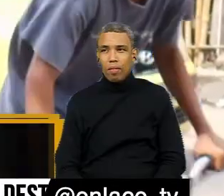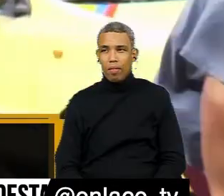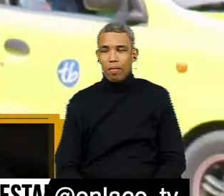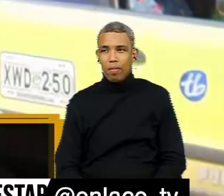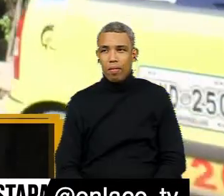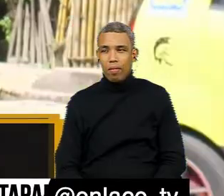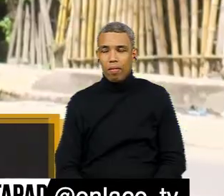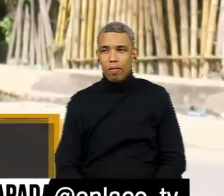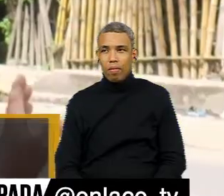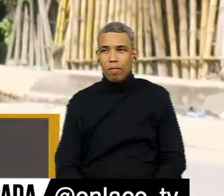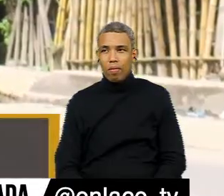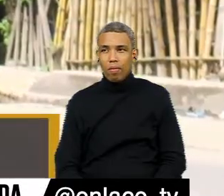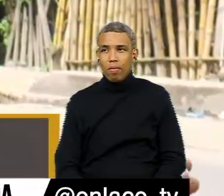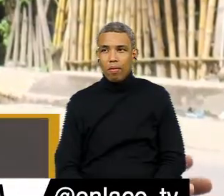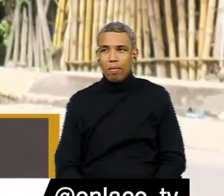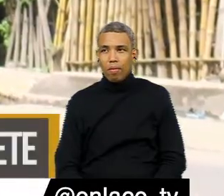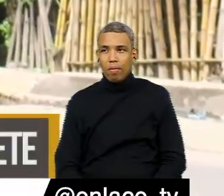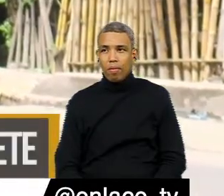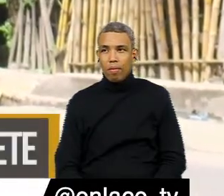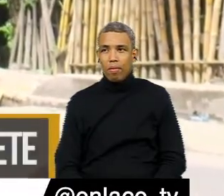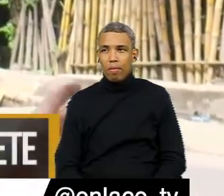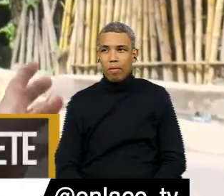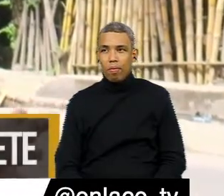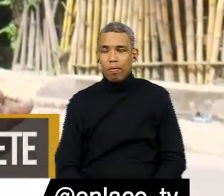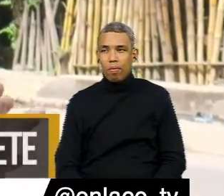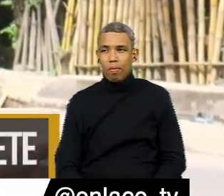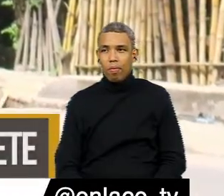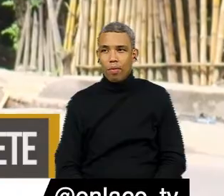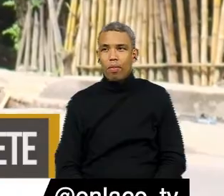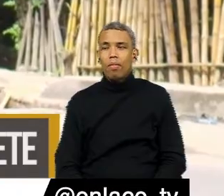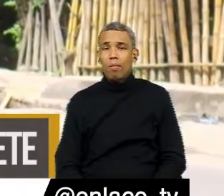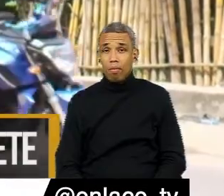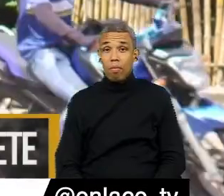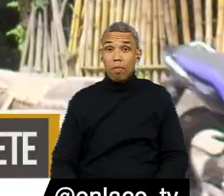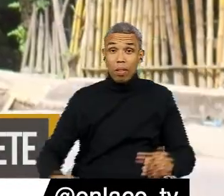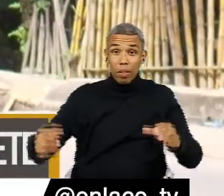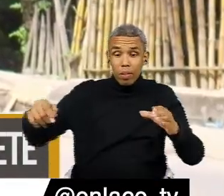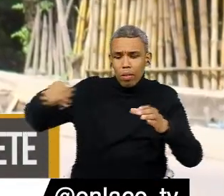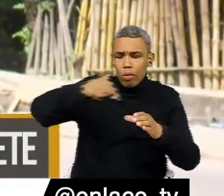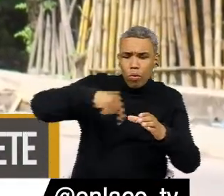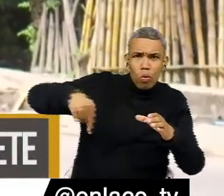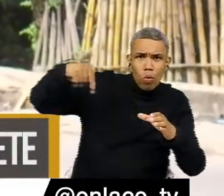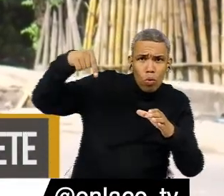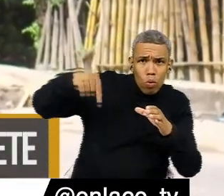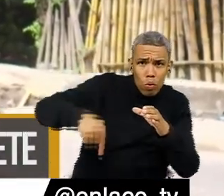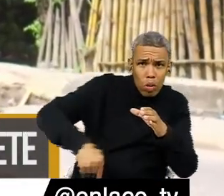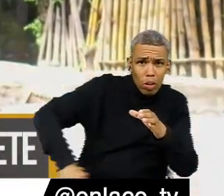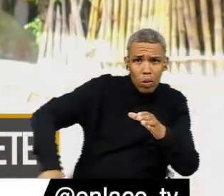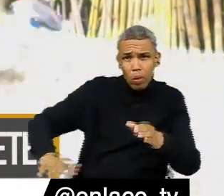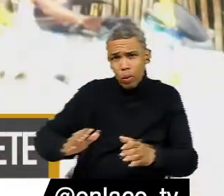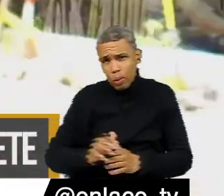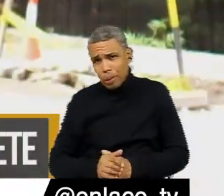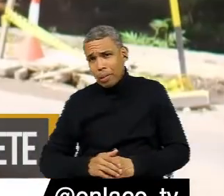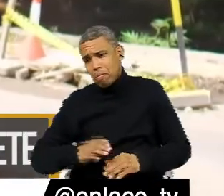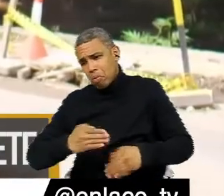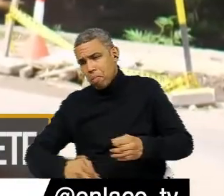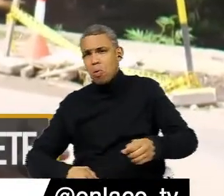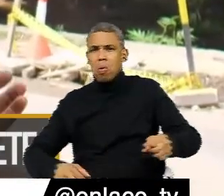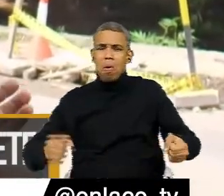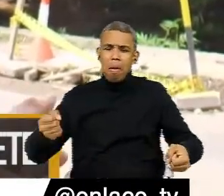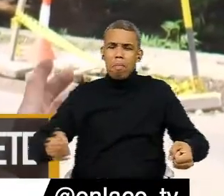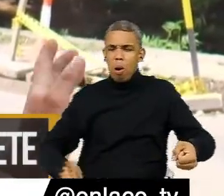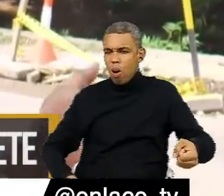eso era un pequeño hueco y eso fue creciendo por los automóviles que pasan, que son muy pesados. Nosotros